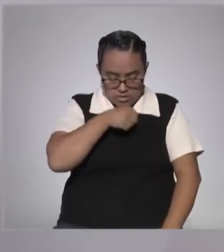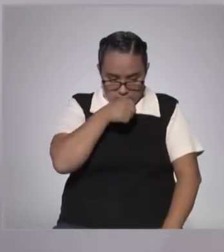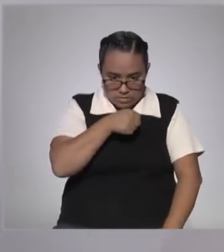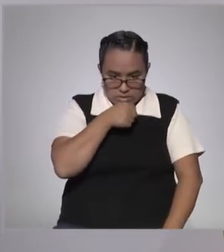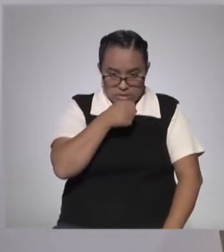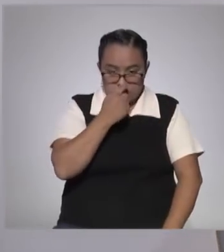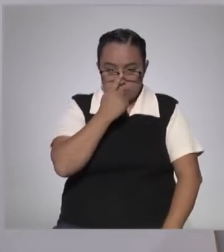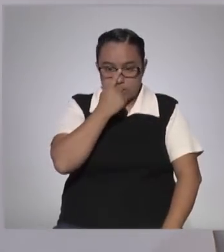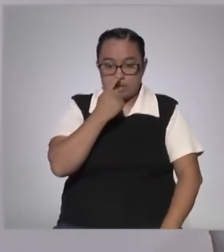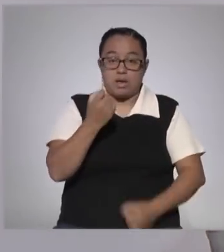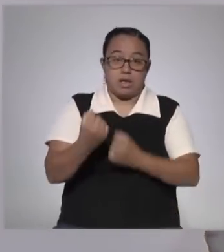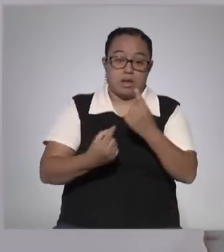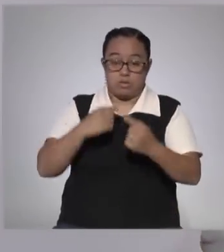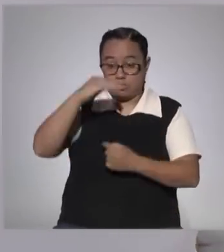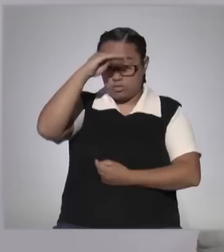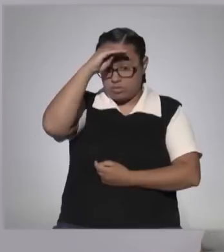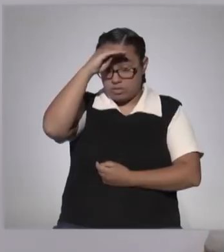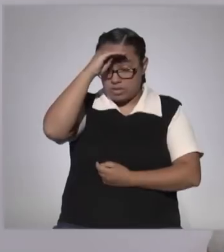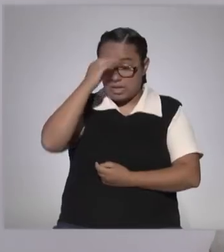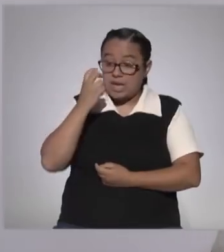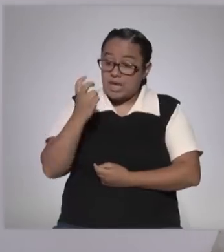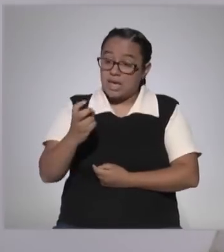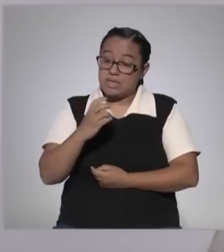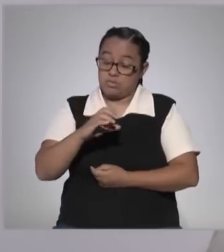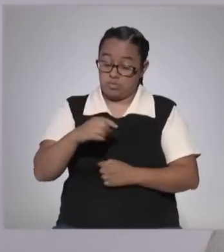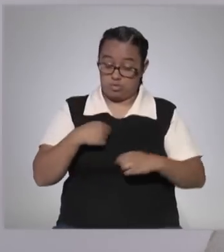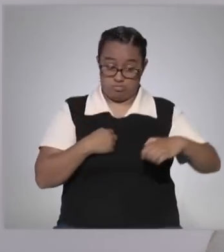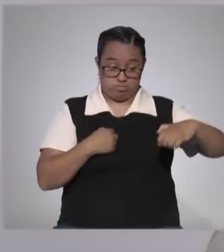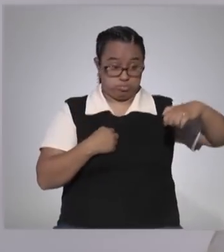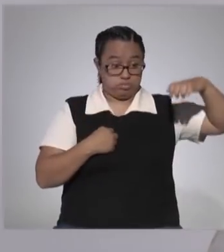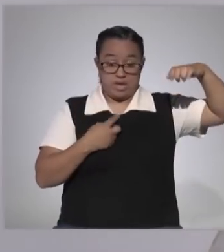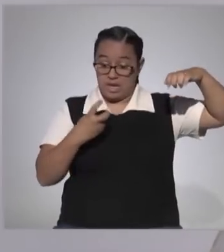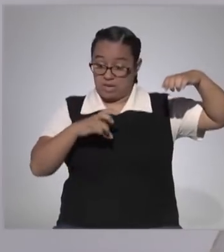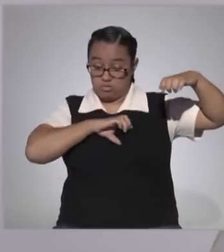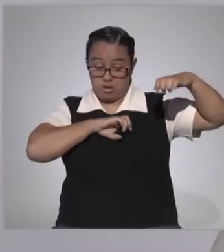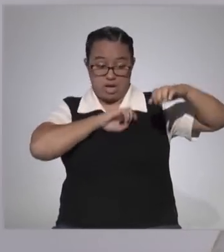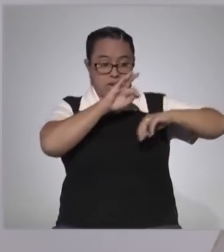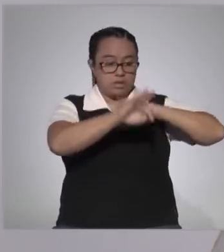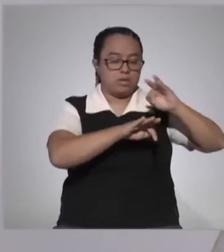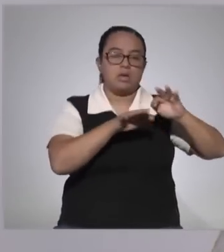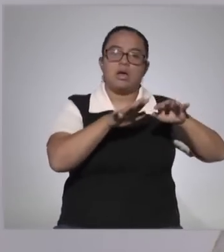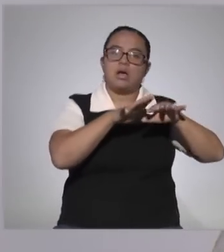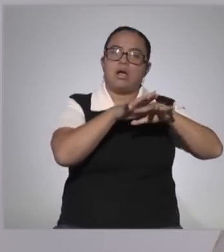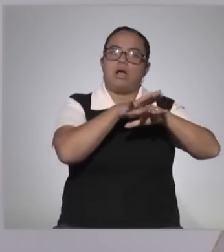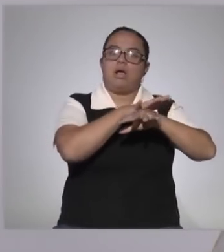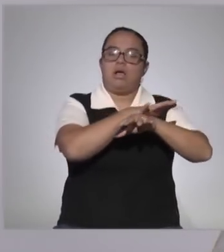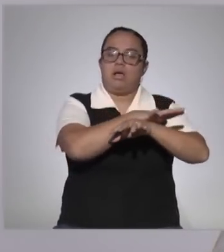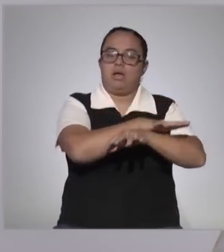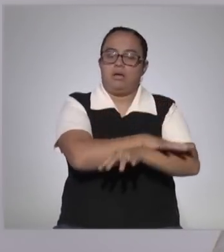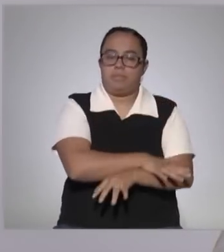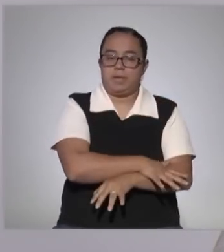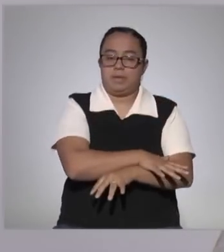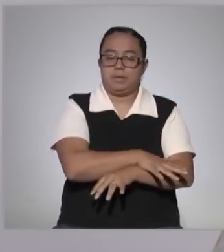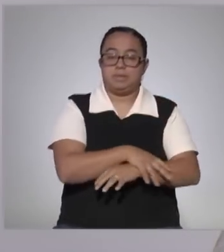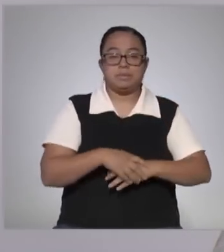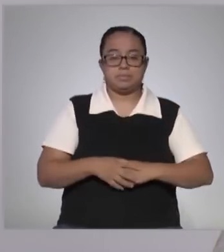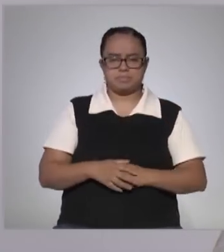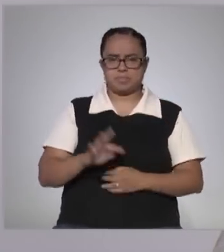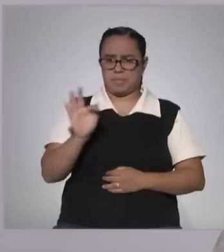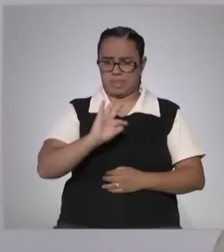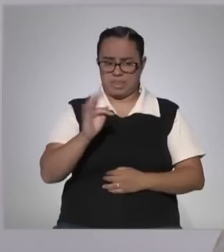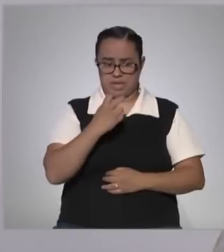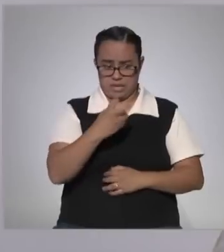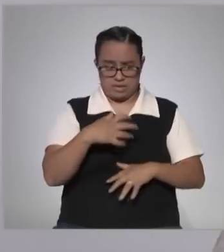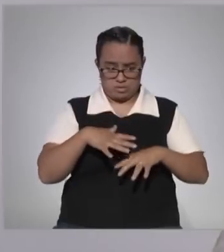Pareciera ser que los afectos cambian con la edad. Y a lo mejor, y como que si cambiaran